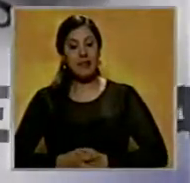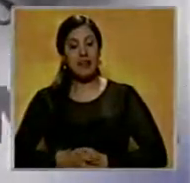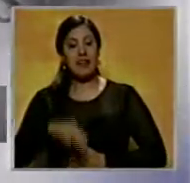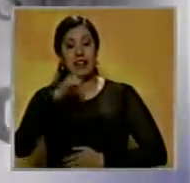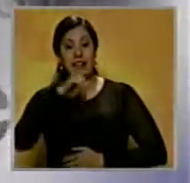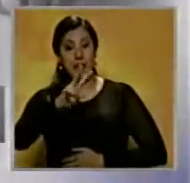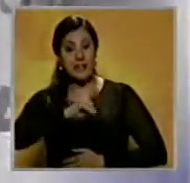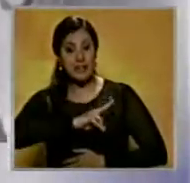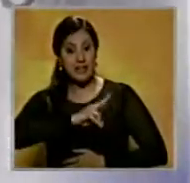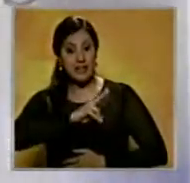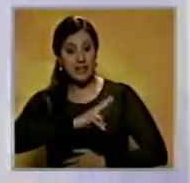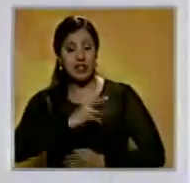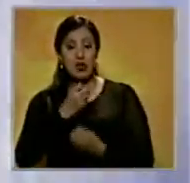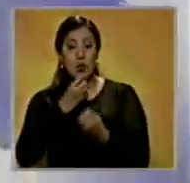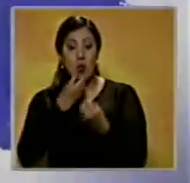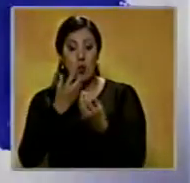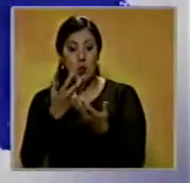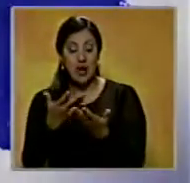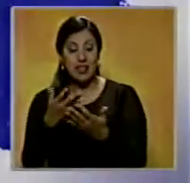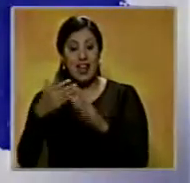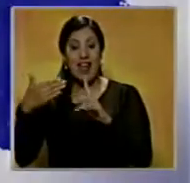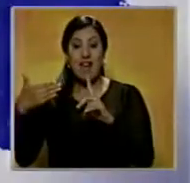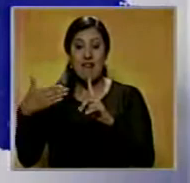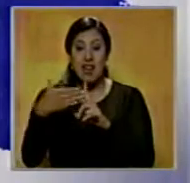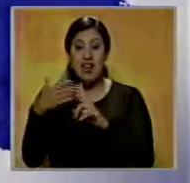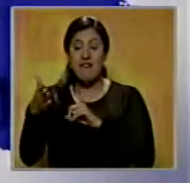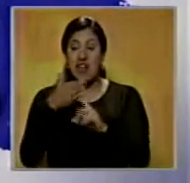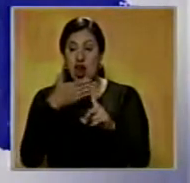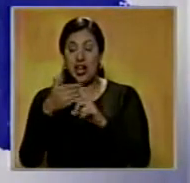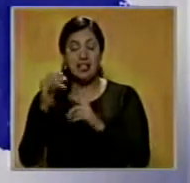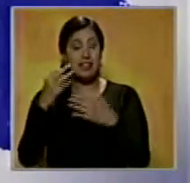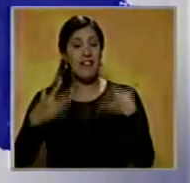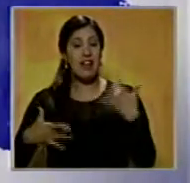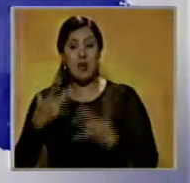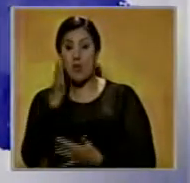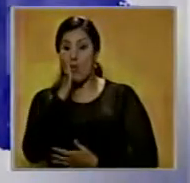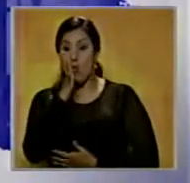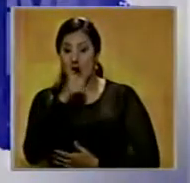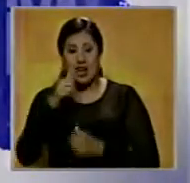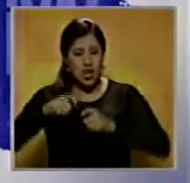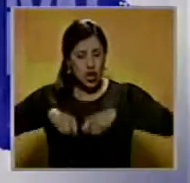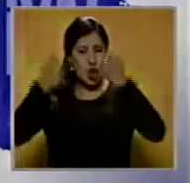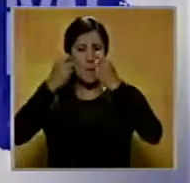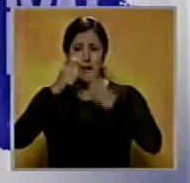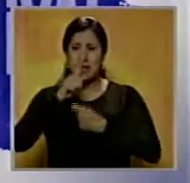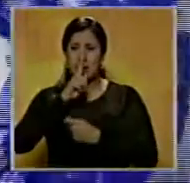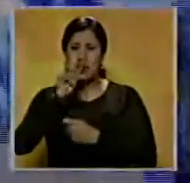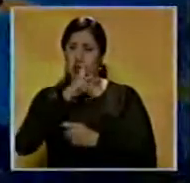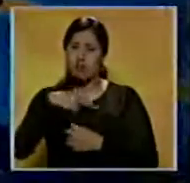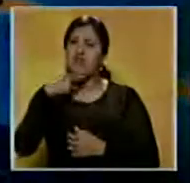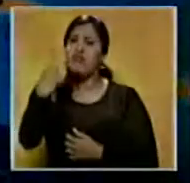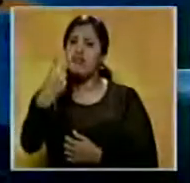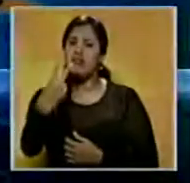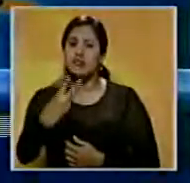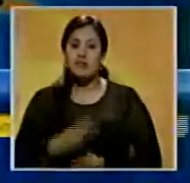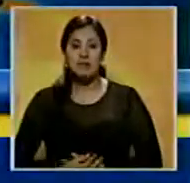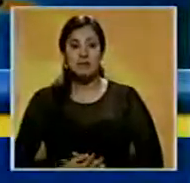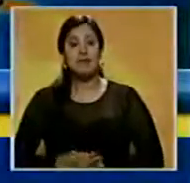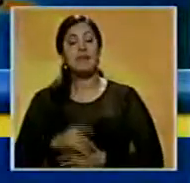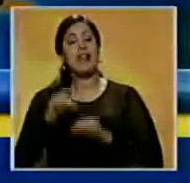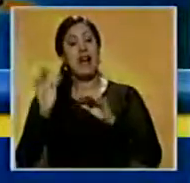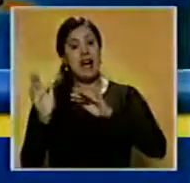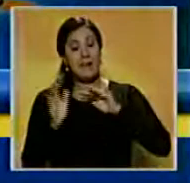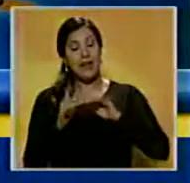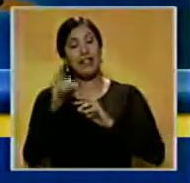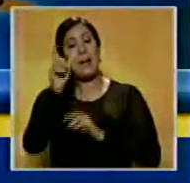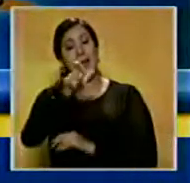Noticiero Venevisión te dice: con violencia no hay paraíso. Rompe el silencio ya. Según